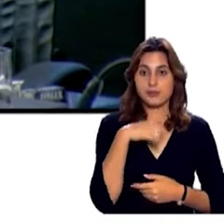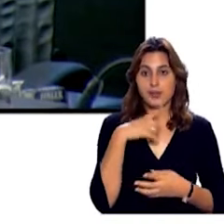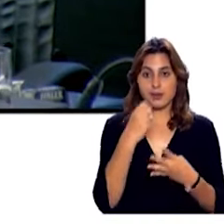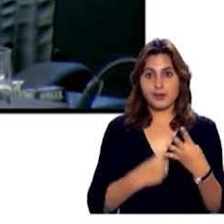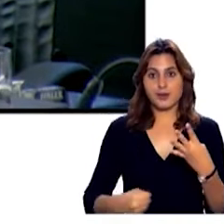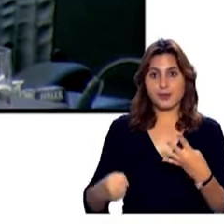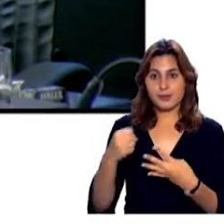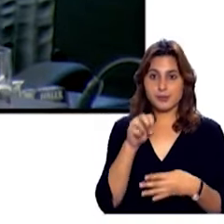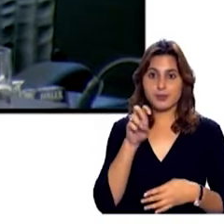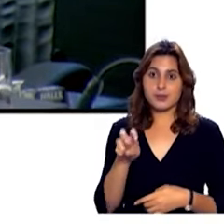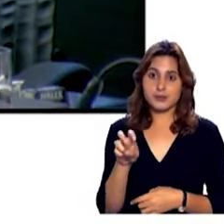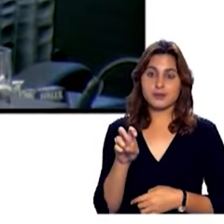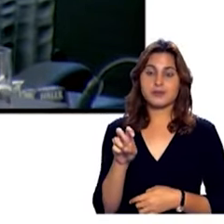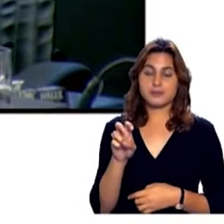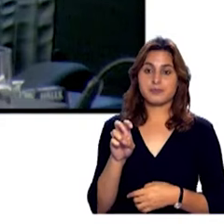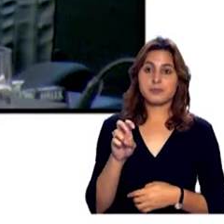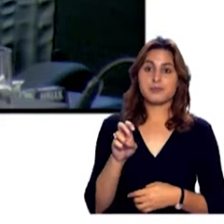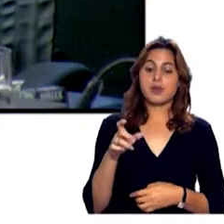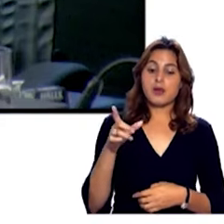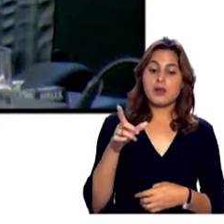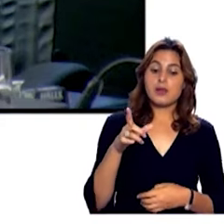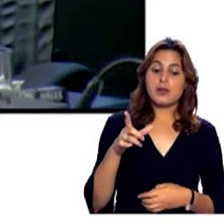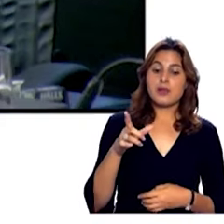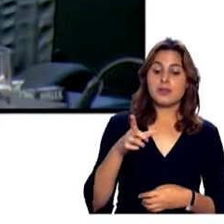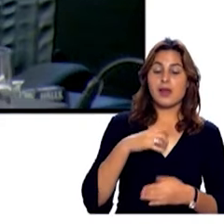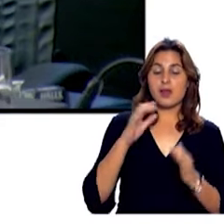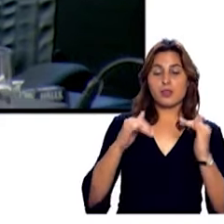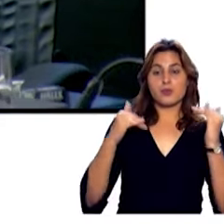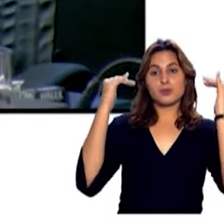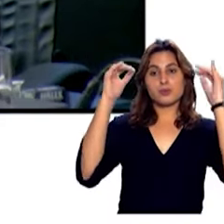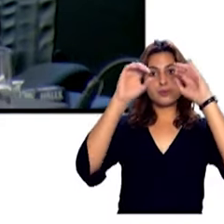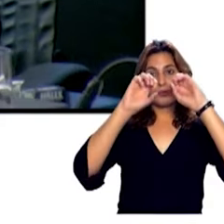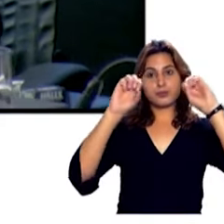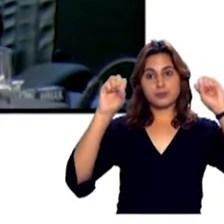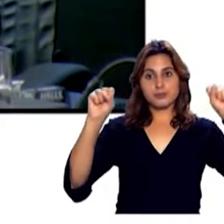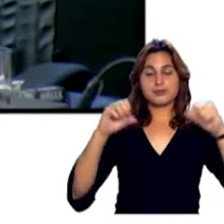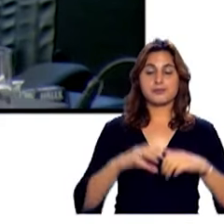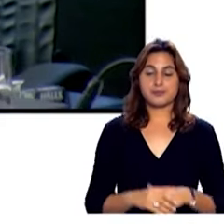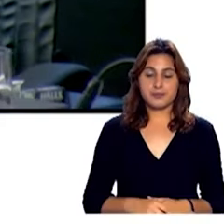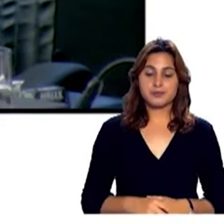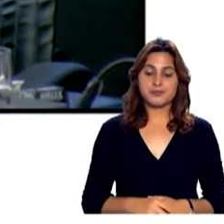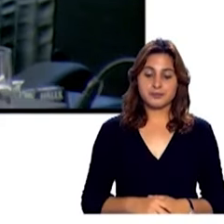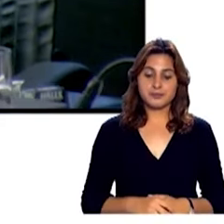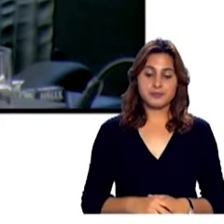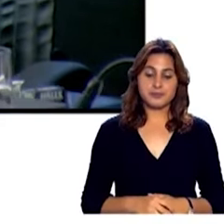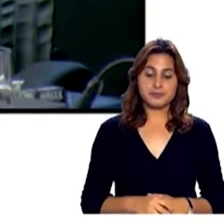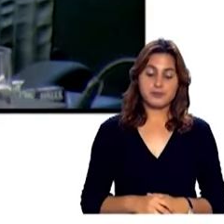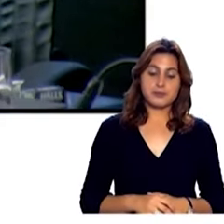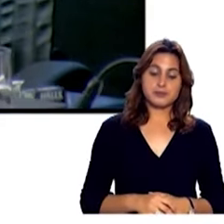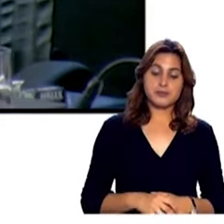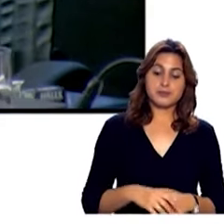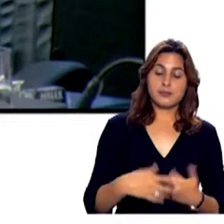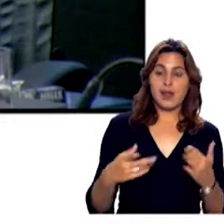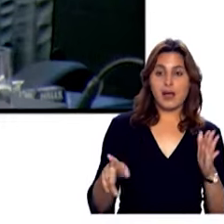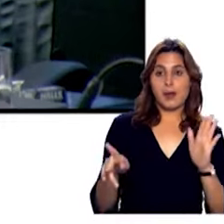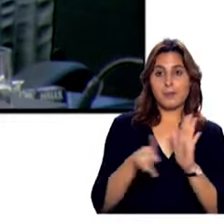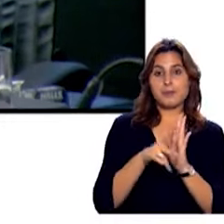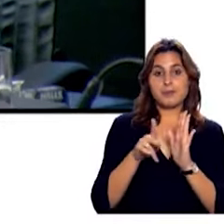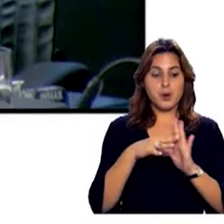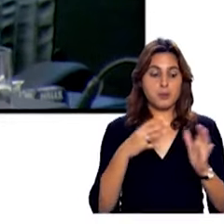Y ha valorado las cosas de Una forma razonable el propio gabinete del tribunal Supremo admite recuro ulterior